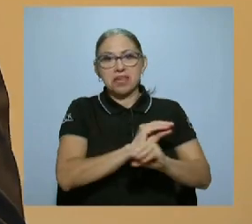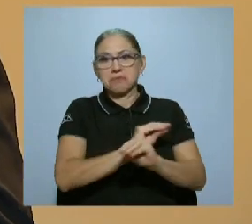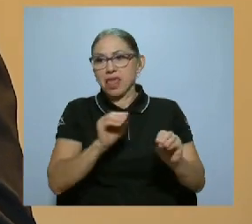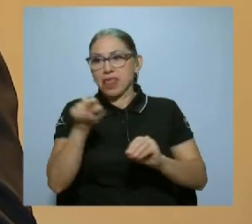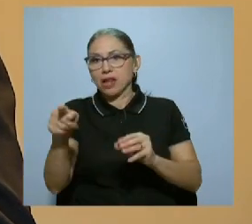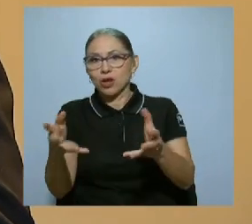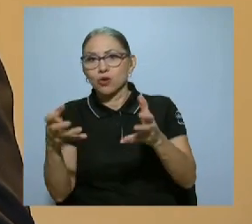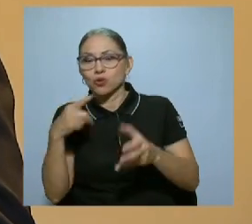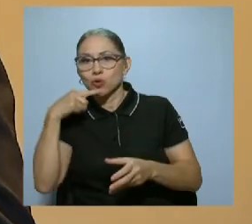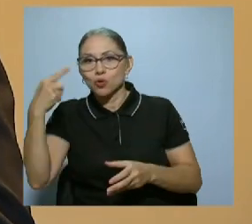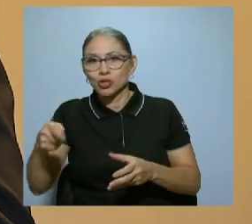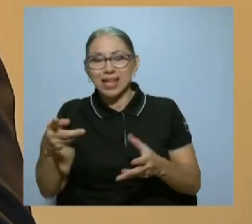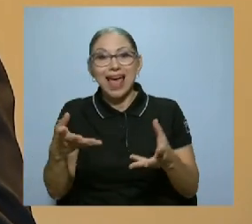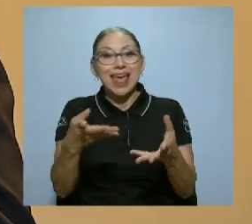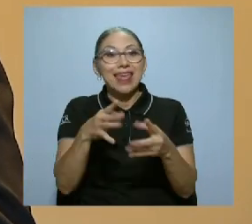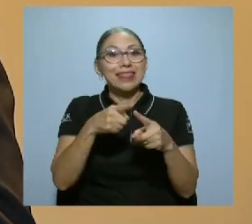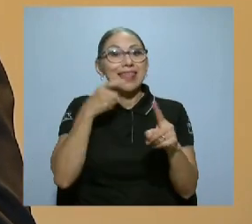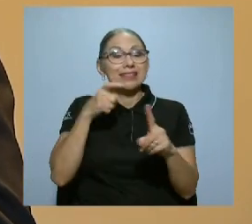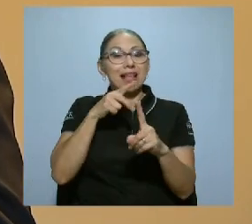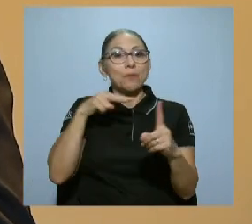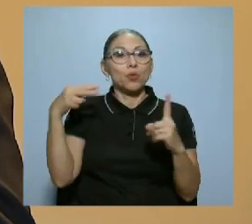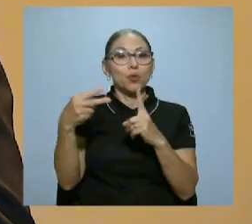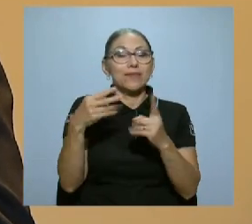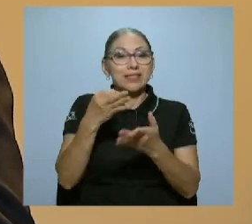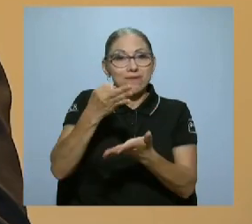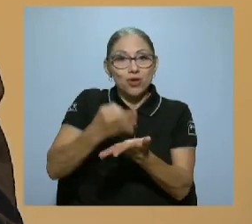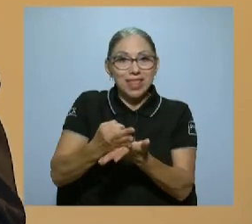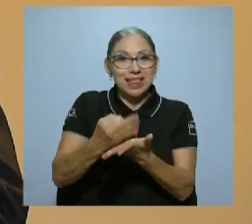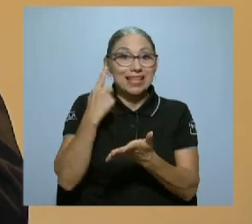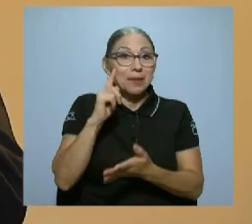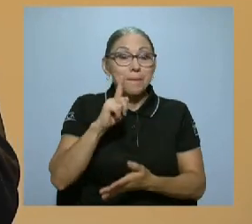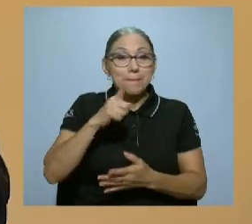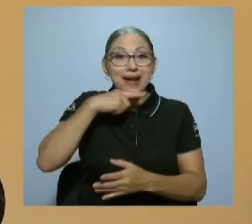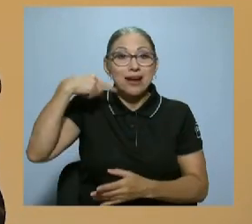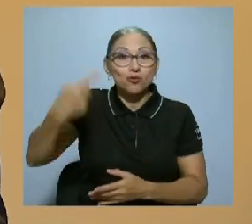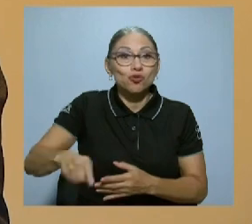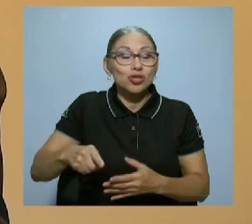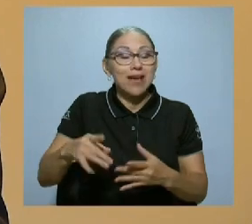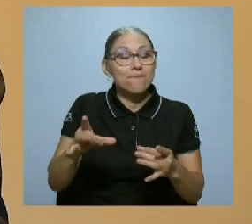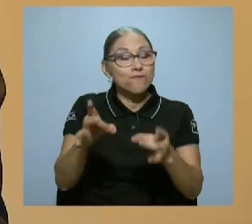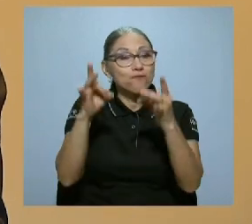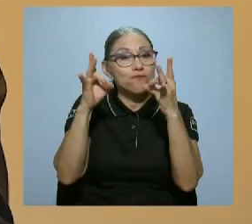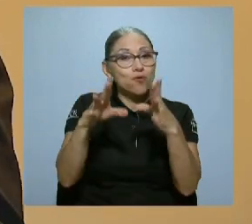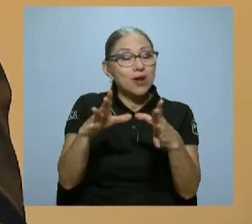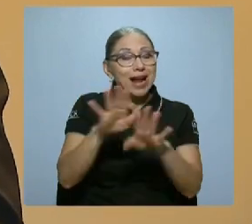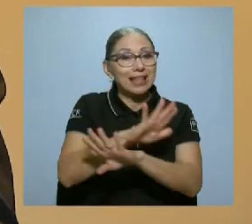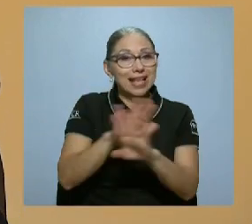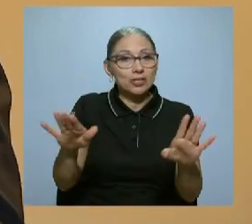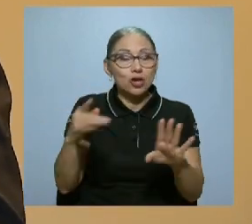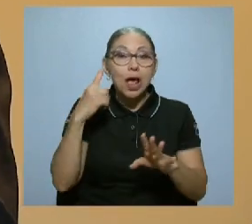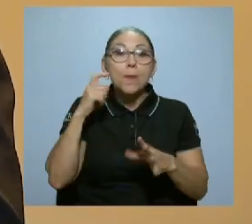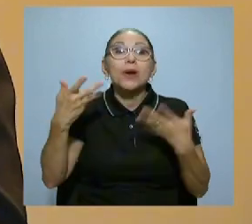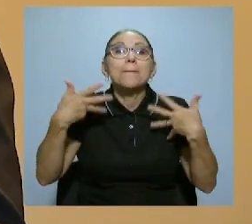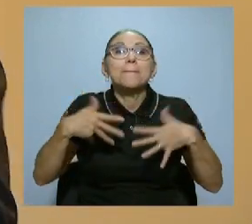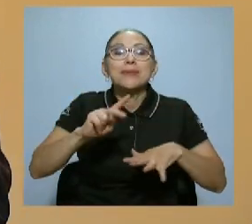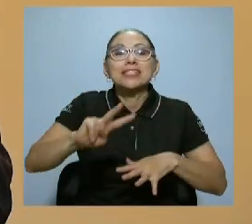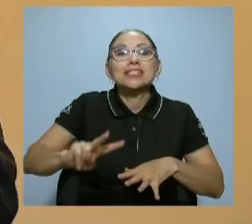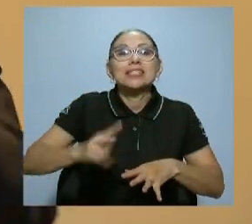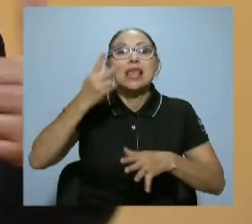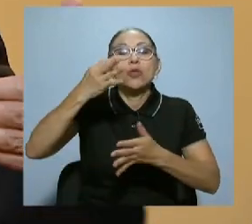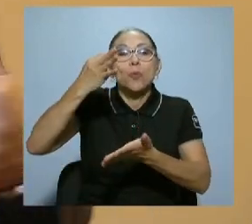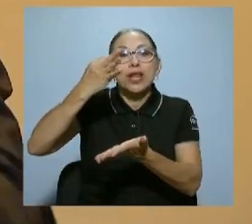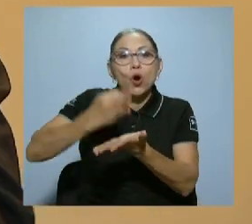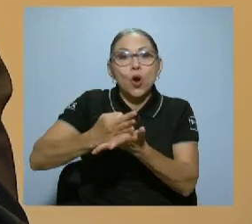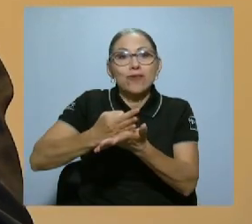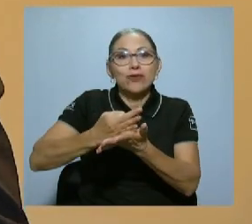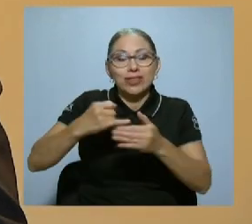Desde el punto de vista de fronteras fue una catástrofe para Rusia porque duplicó las fronteras, duplicó textualmente el